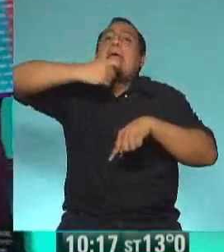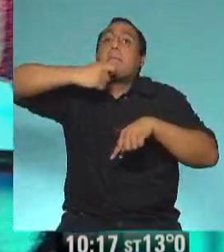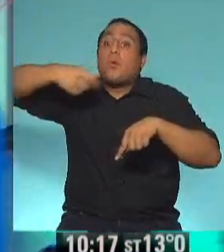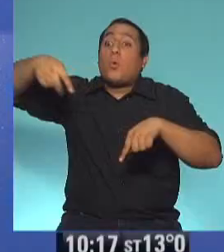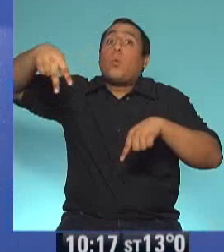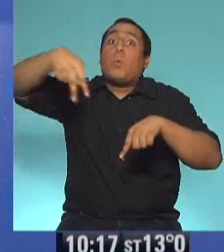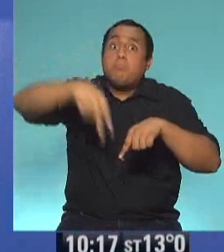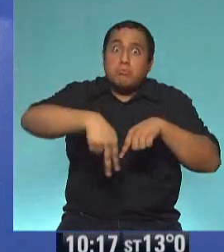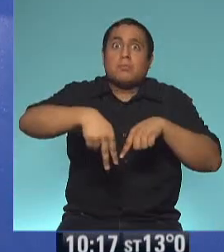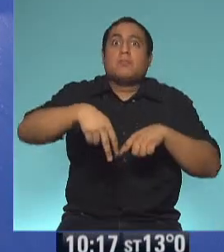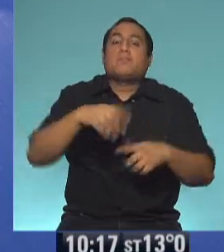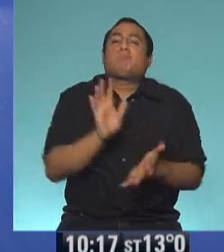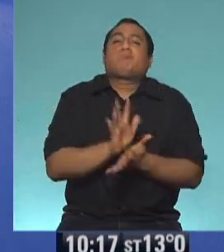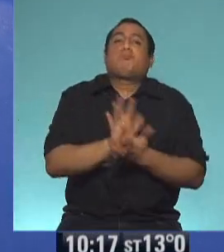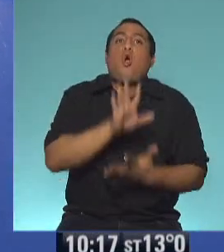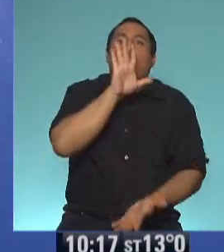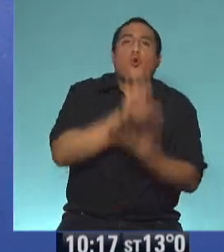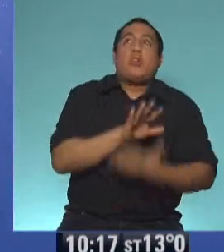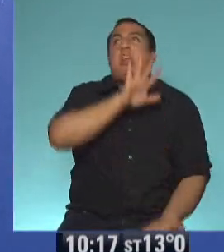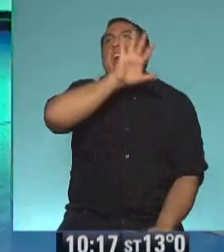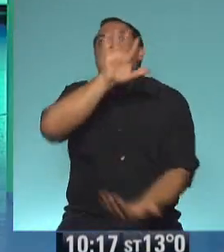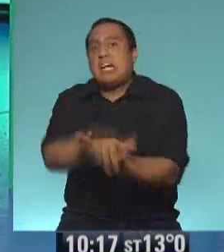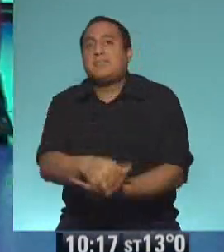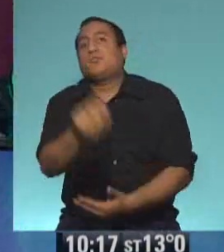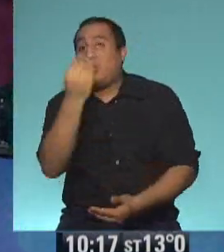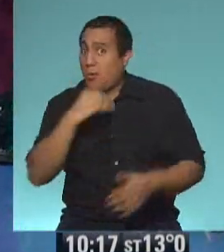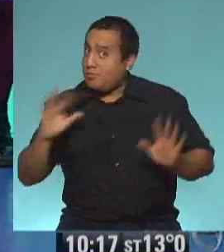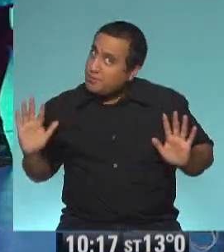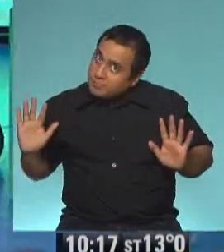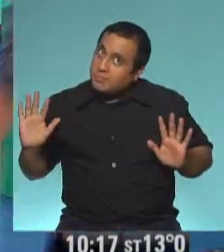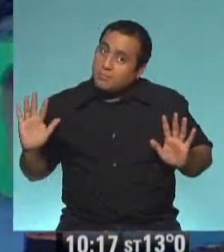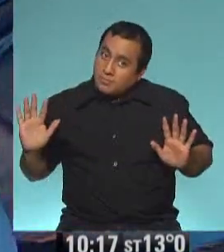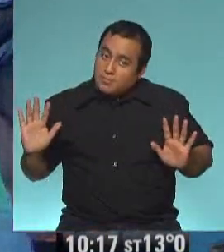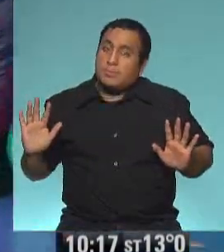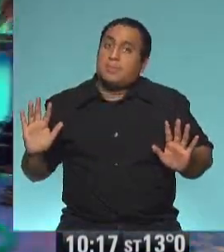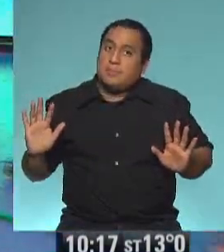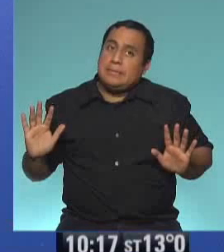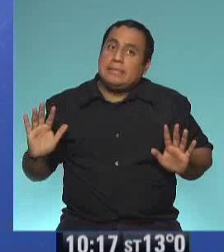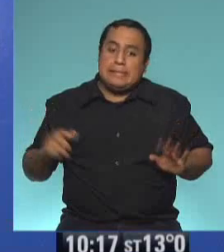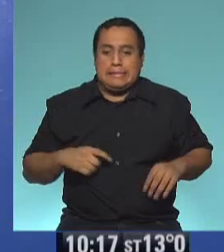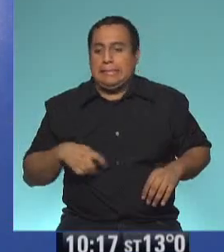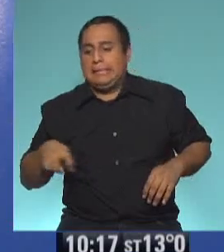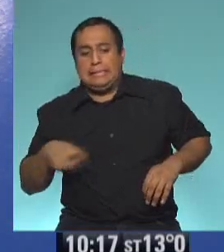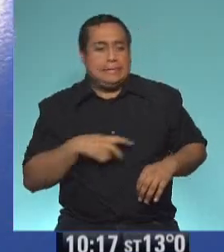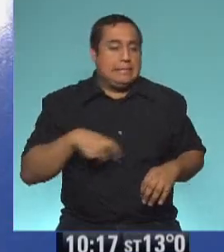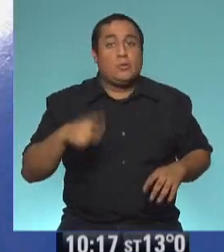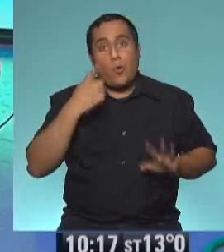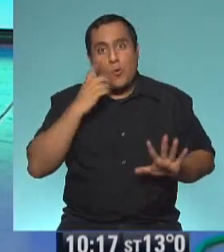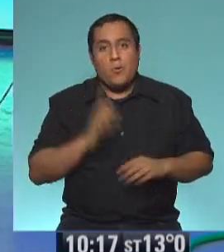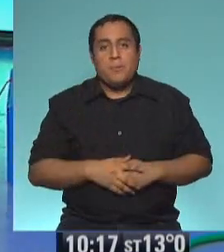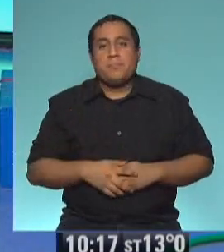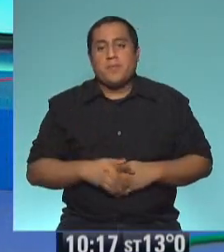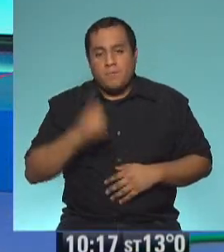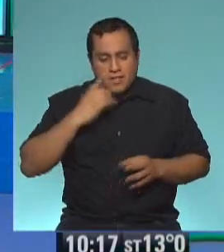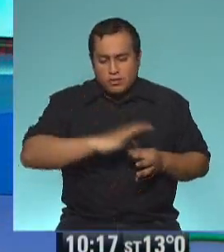mirá. Ahí está, los famosos obstáculos del camino. Obstáculo del camino. Hay que atravesarlos como quieras. Perfecto. Entonces tenemos el recorrido con las